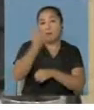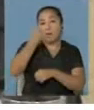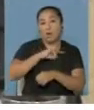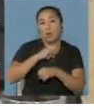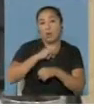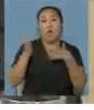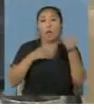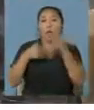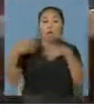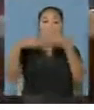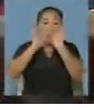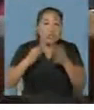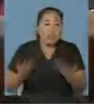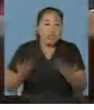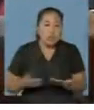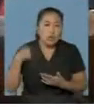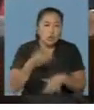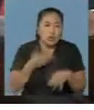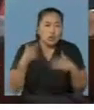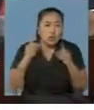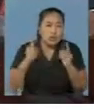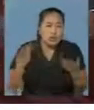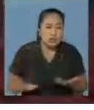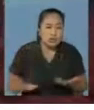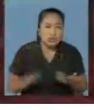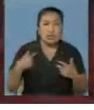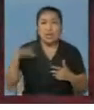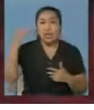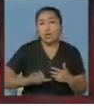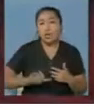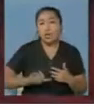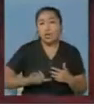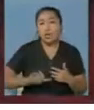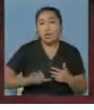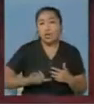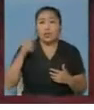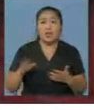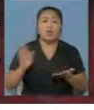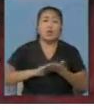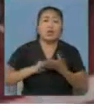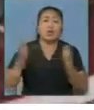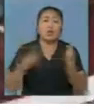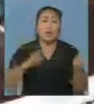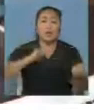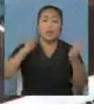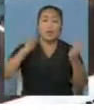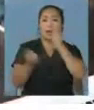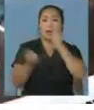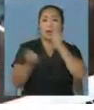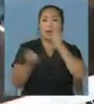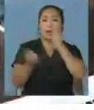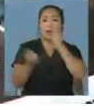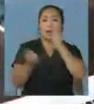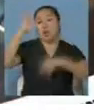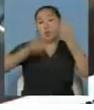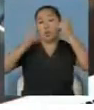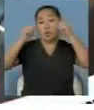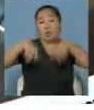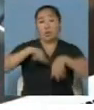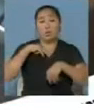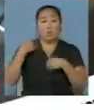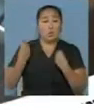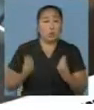debatir cualquier proyecto. Nosotros por supuesto también como bloque tenemos alguna idea con respecto a la modificación de la justicia en Jujuy.